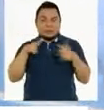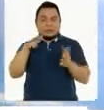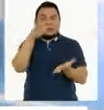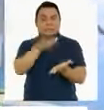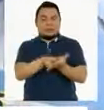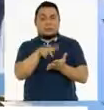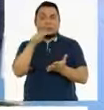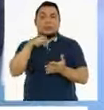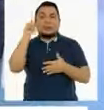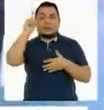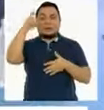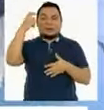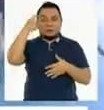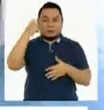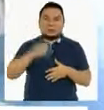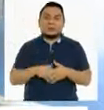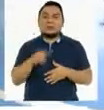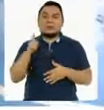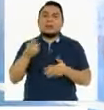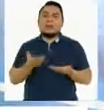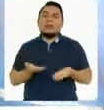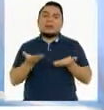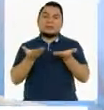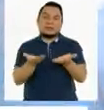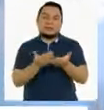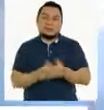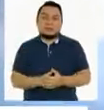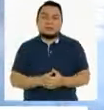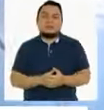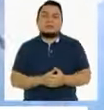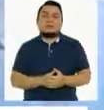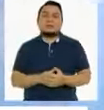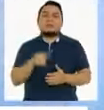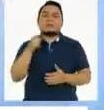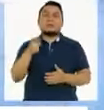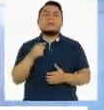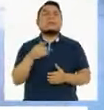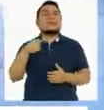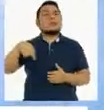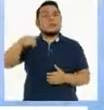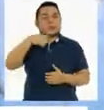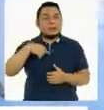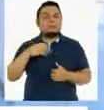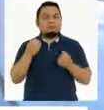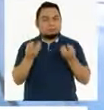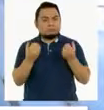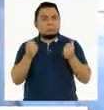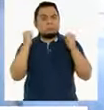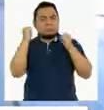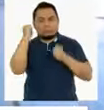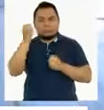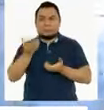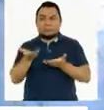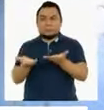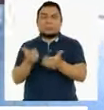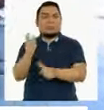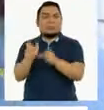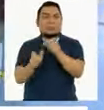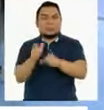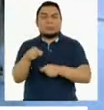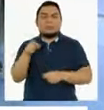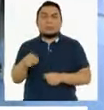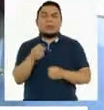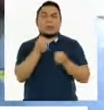aprobará una política que garantice el ejercicio pleno de los derechos de